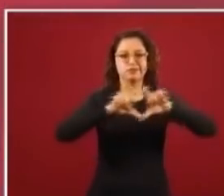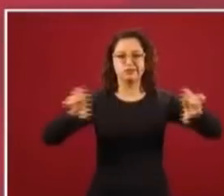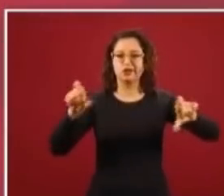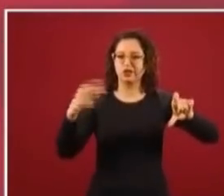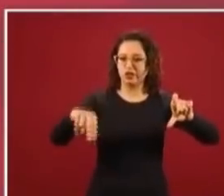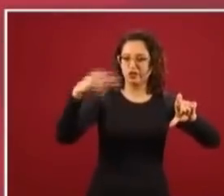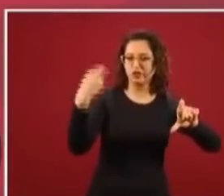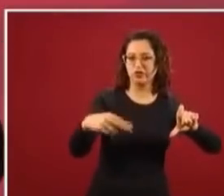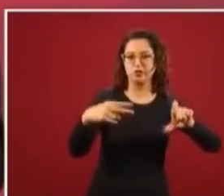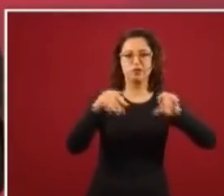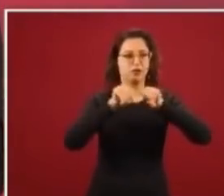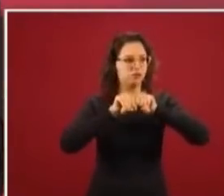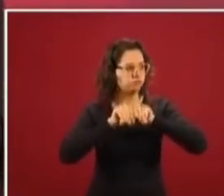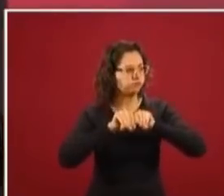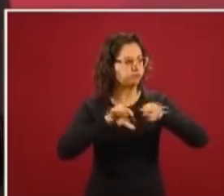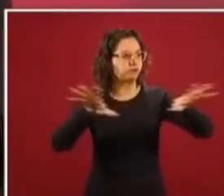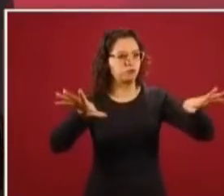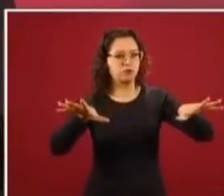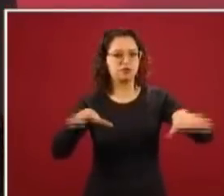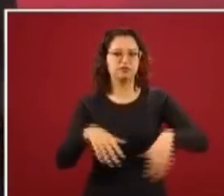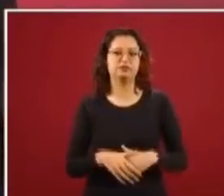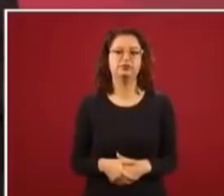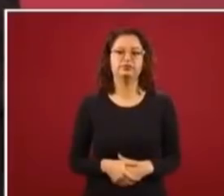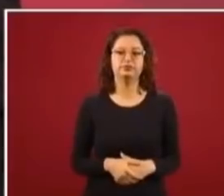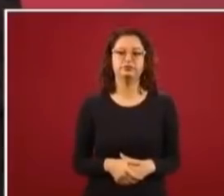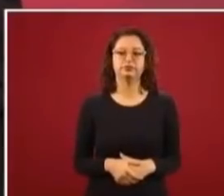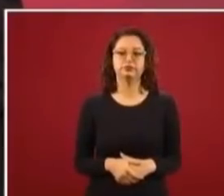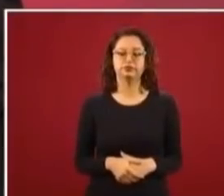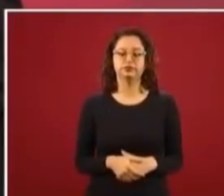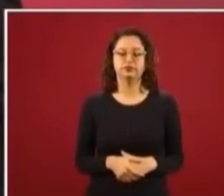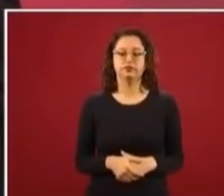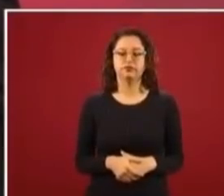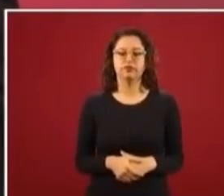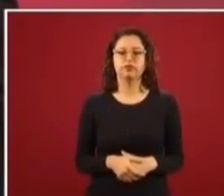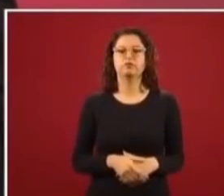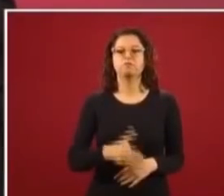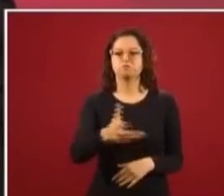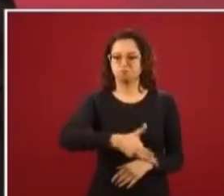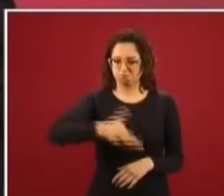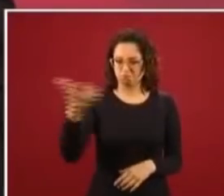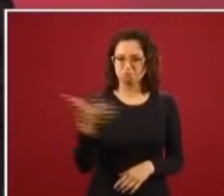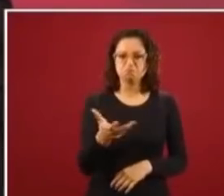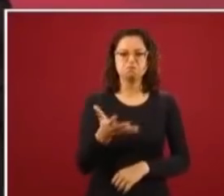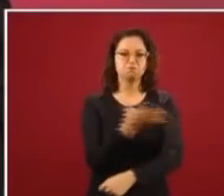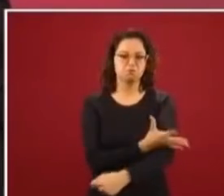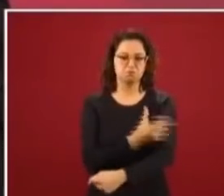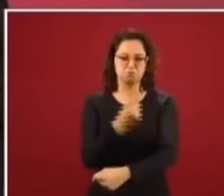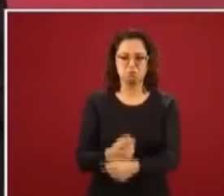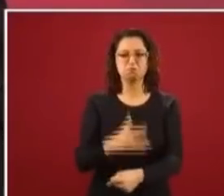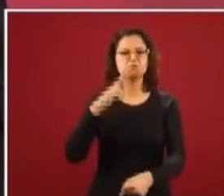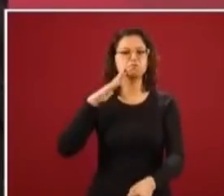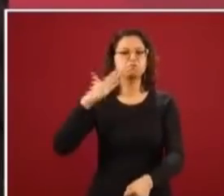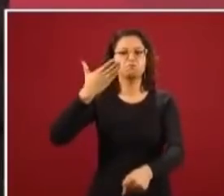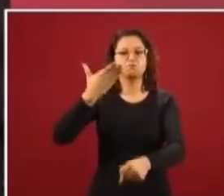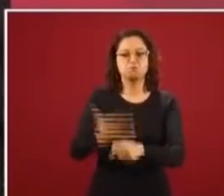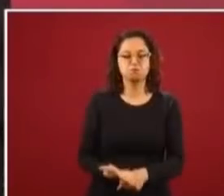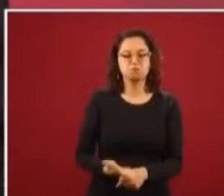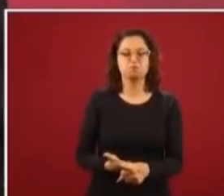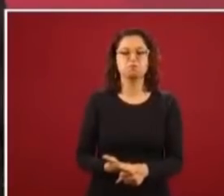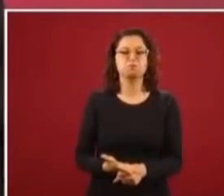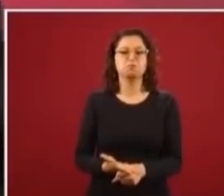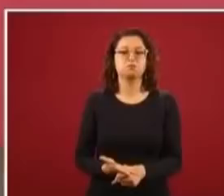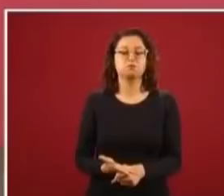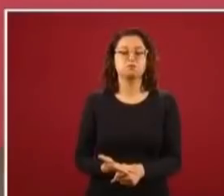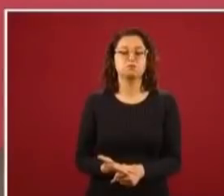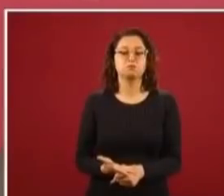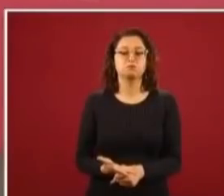tal, fulana de tal, que actuó con honestidad, responsabilidad